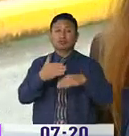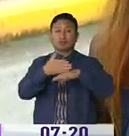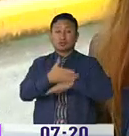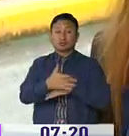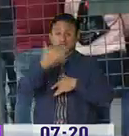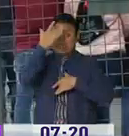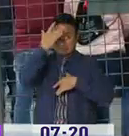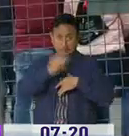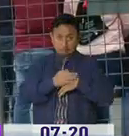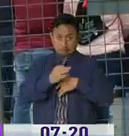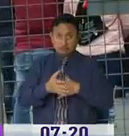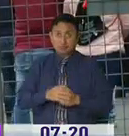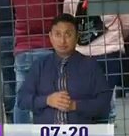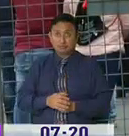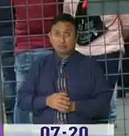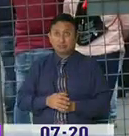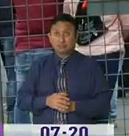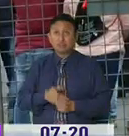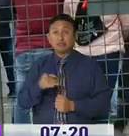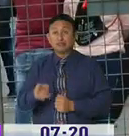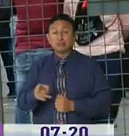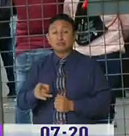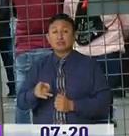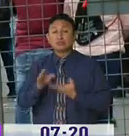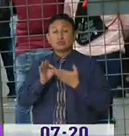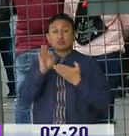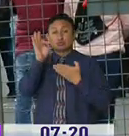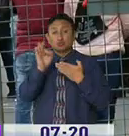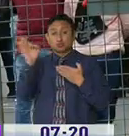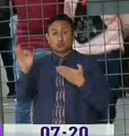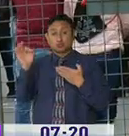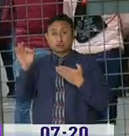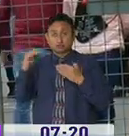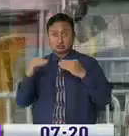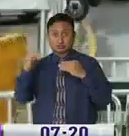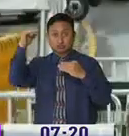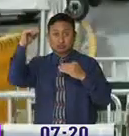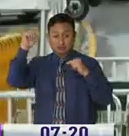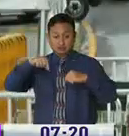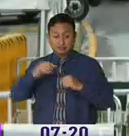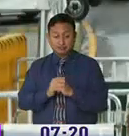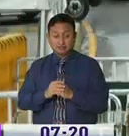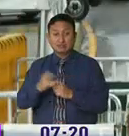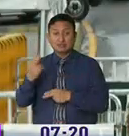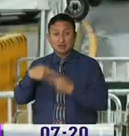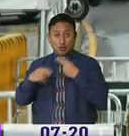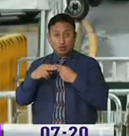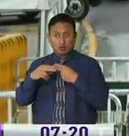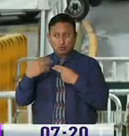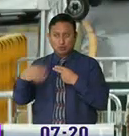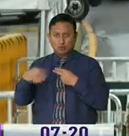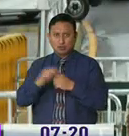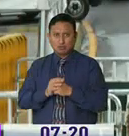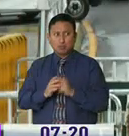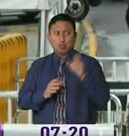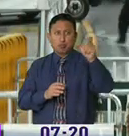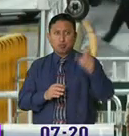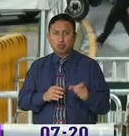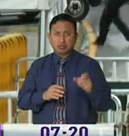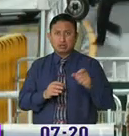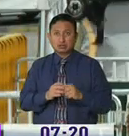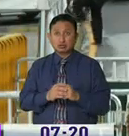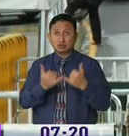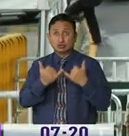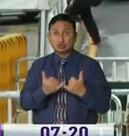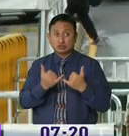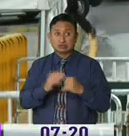estadísticas que manejan en esta ciudad a nivel comercial son altas en cuanto a cierre de negocios, incluso de personas que han tenido que recurrir a medidas extremas para